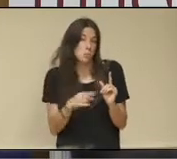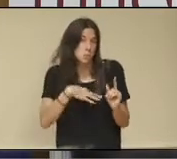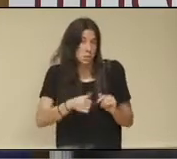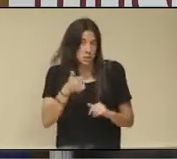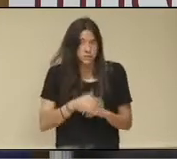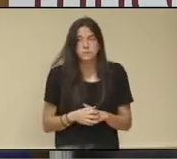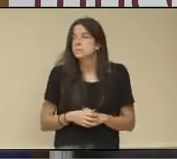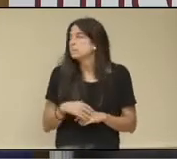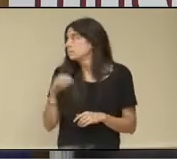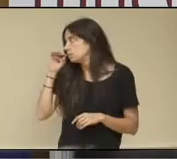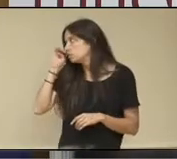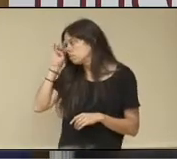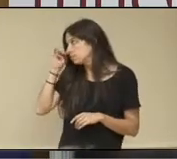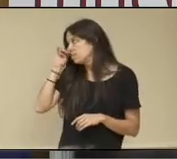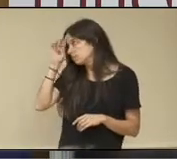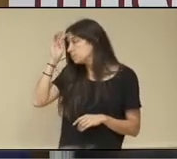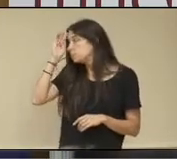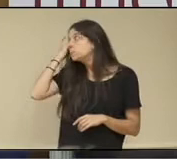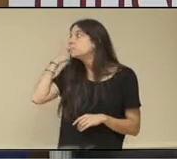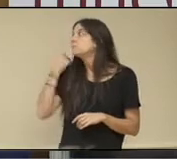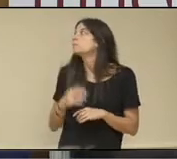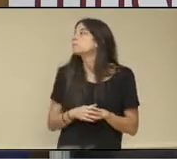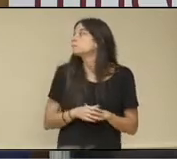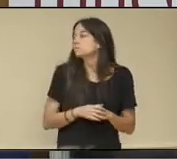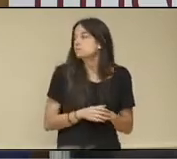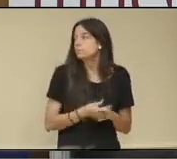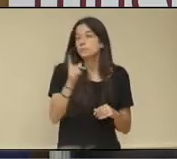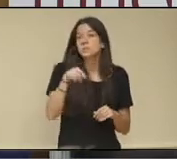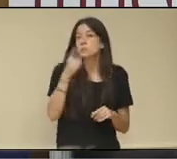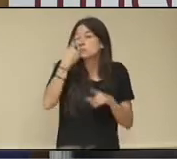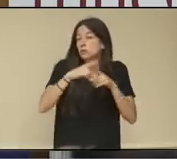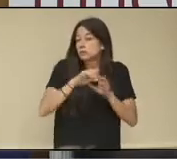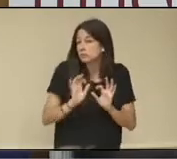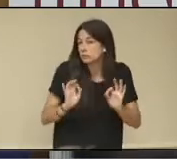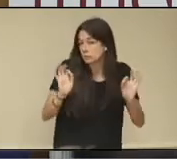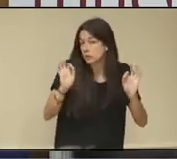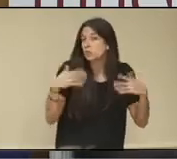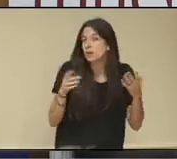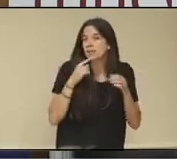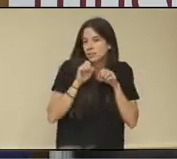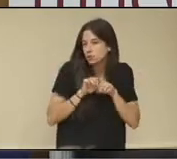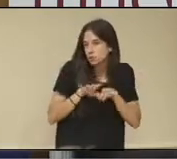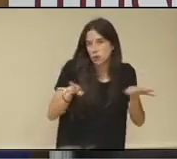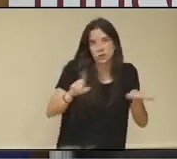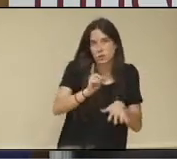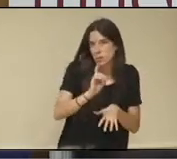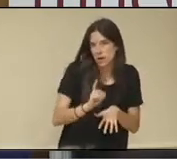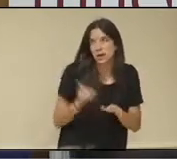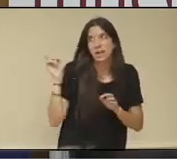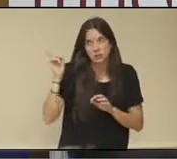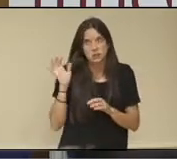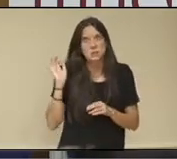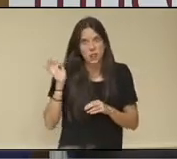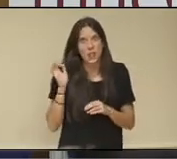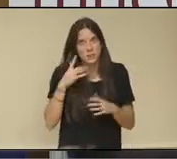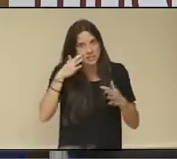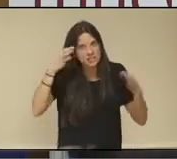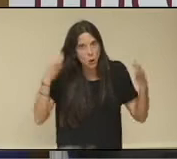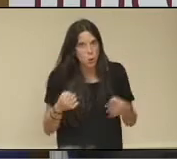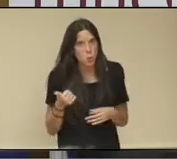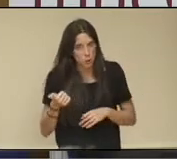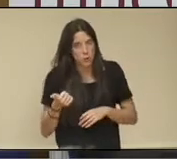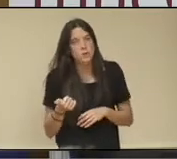También una de las particularidades que tenía es que no se propagaba. Esto es lo que lo hace ser verdaderamente seguro.